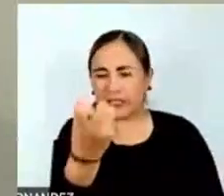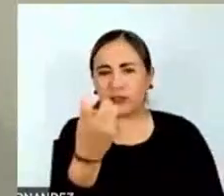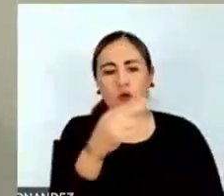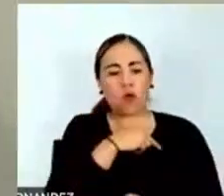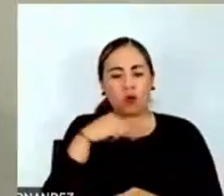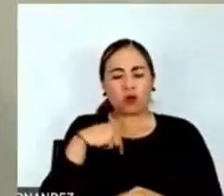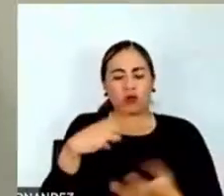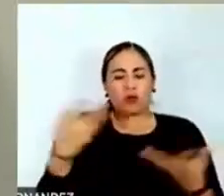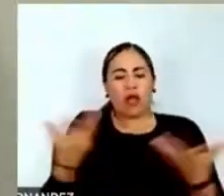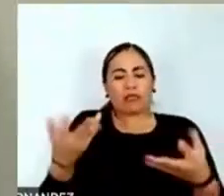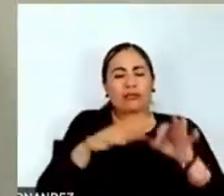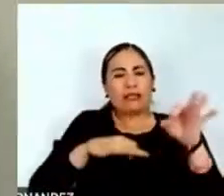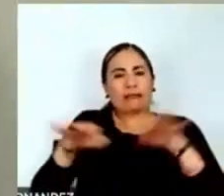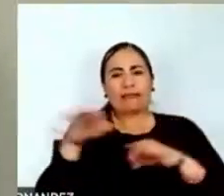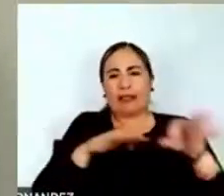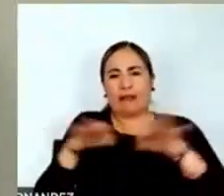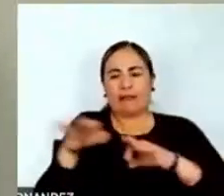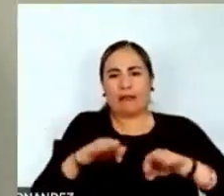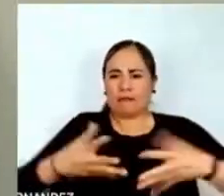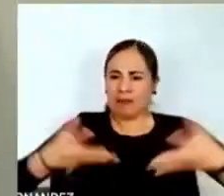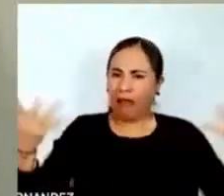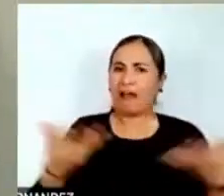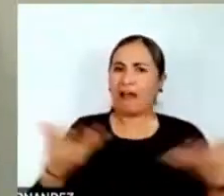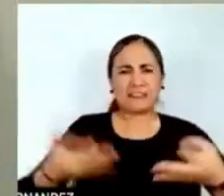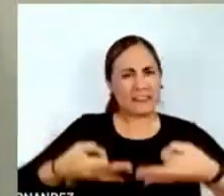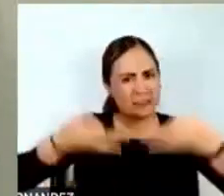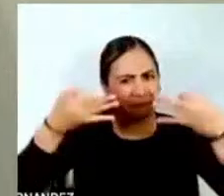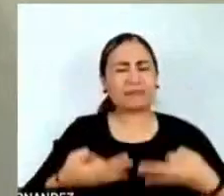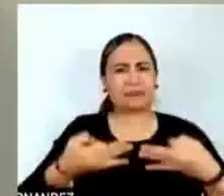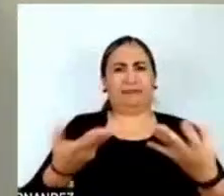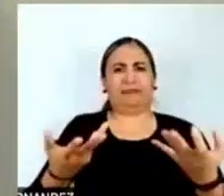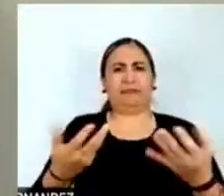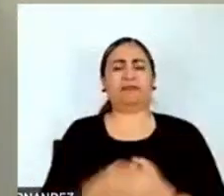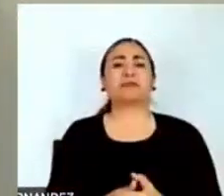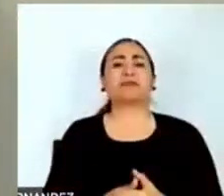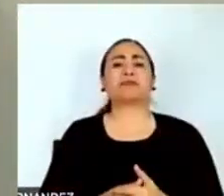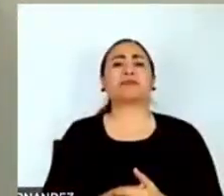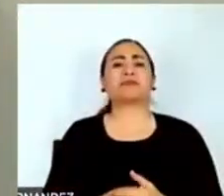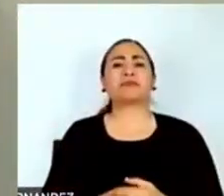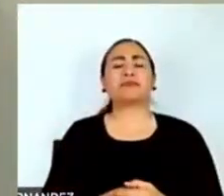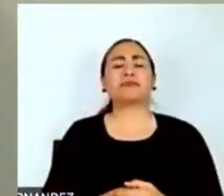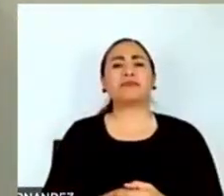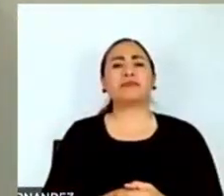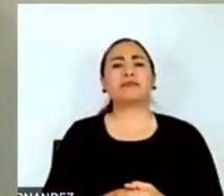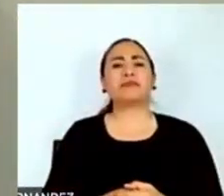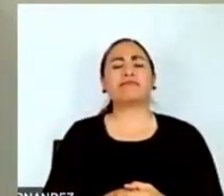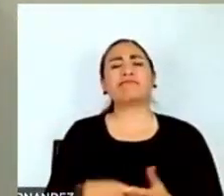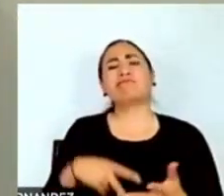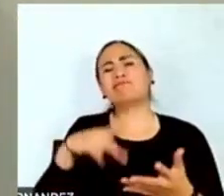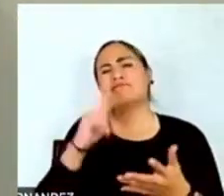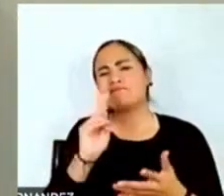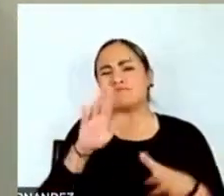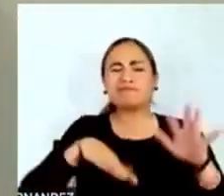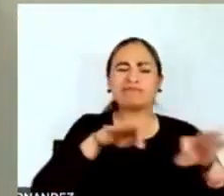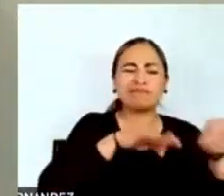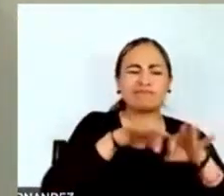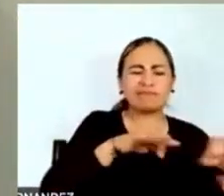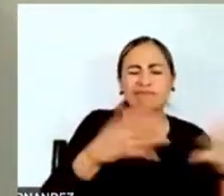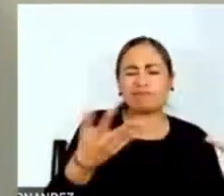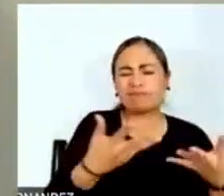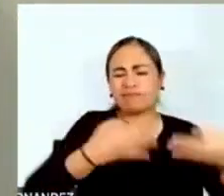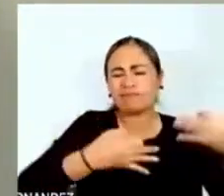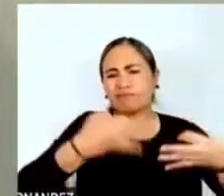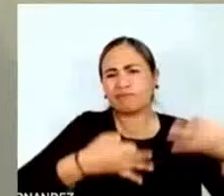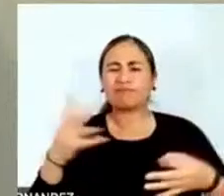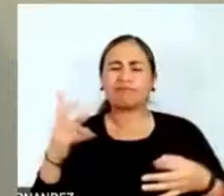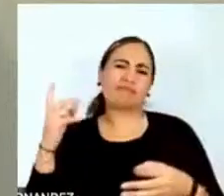actuar en consecuencia. A lo que me refiero, en cambio, con la politización de la judicatura, y me